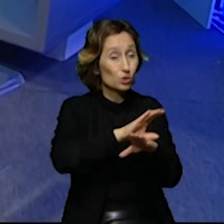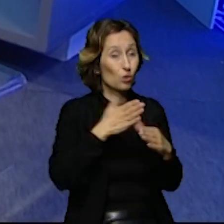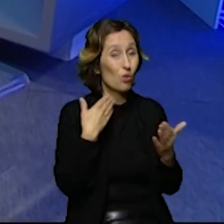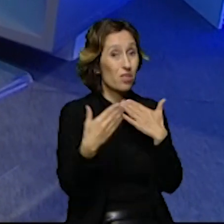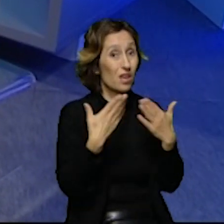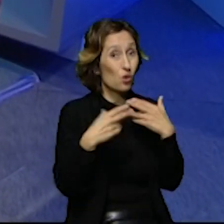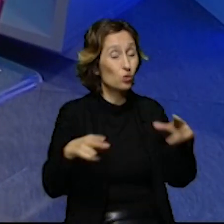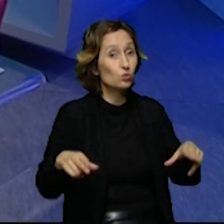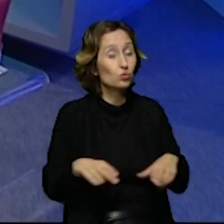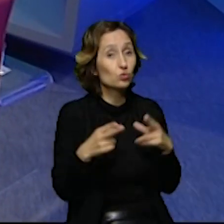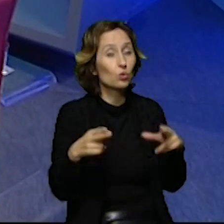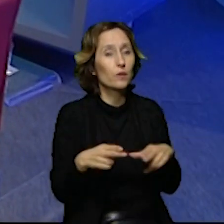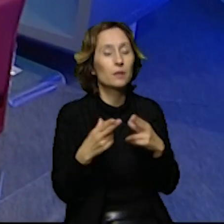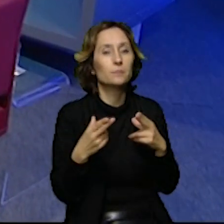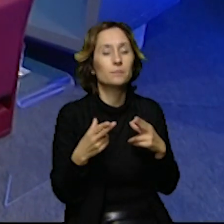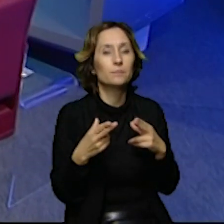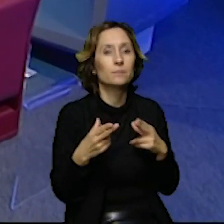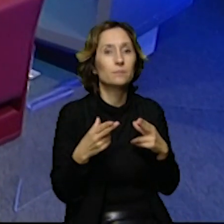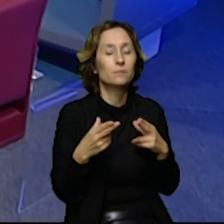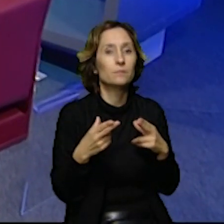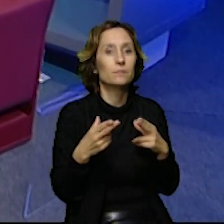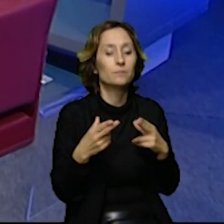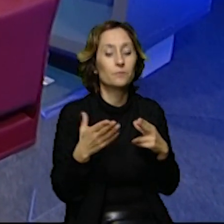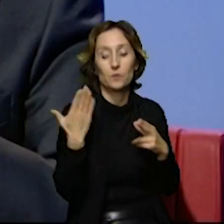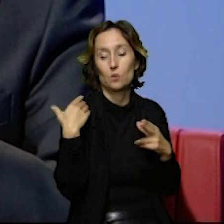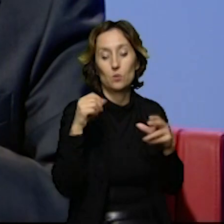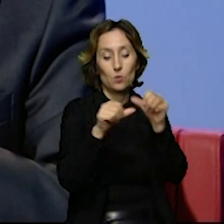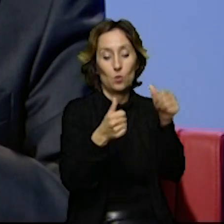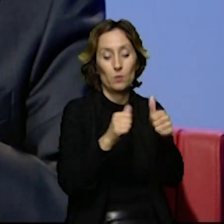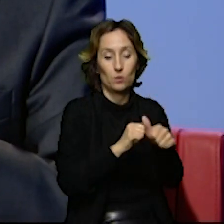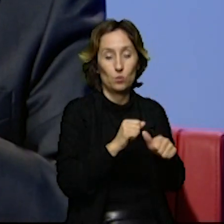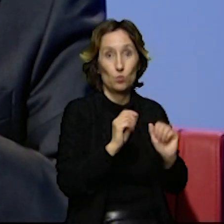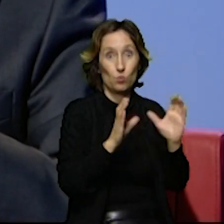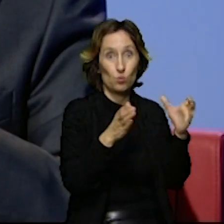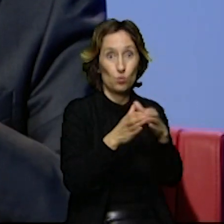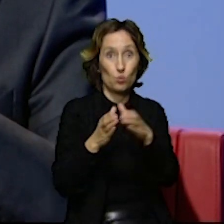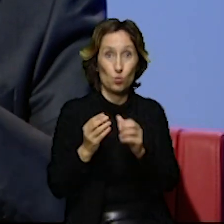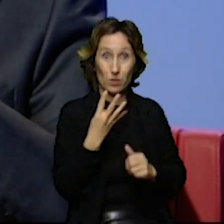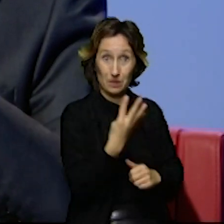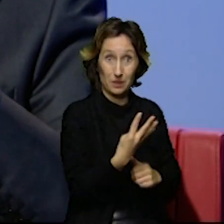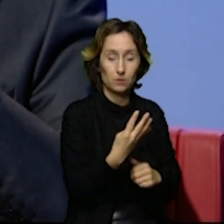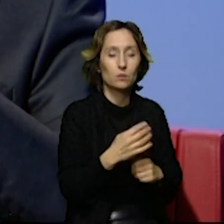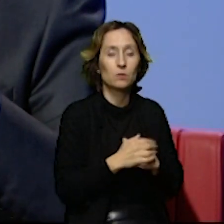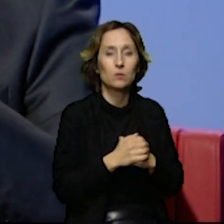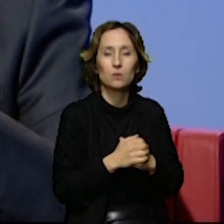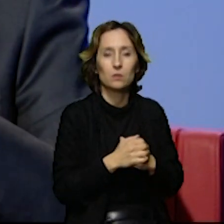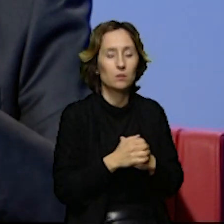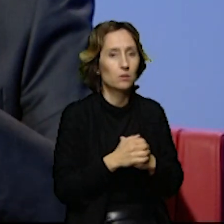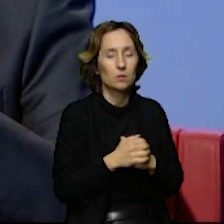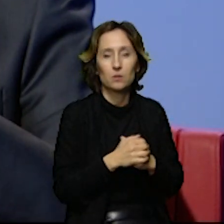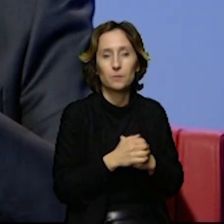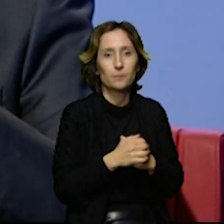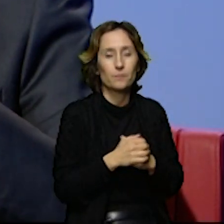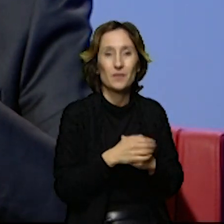Social está, en el modelo anterior del cuatripartito, estaba muy en